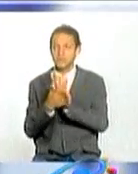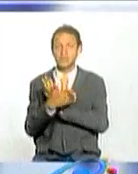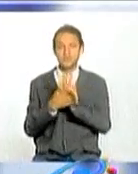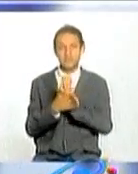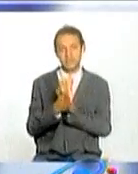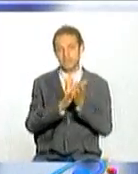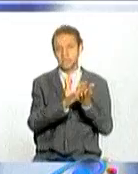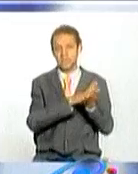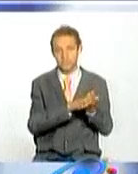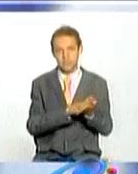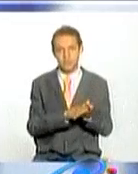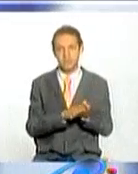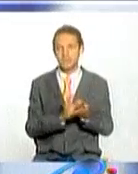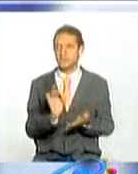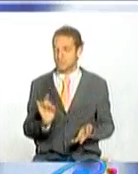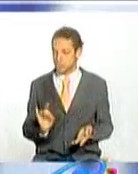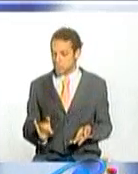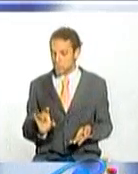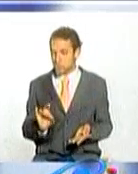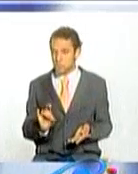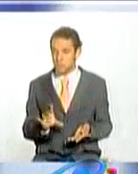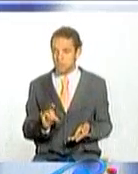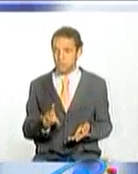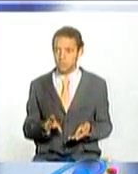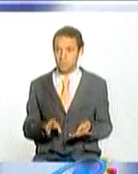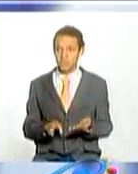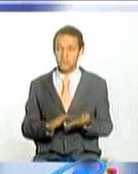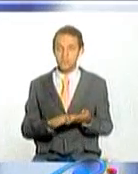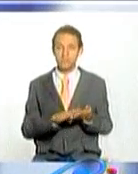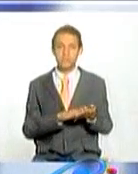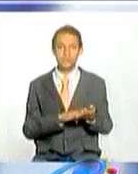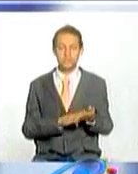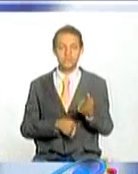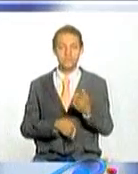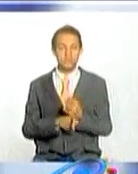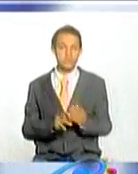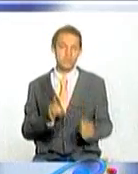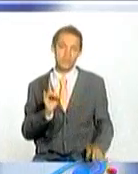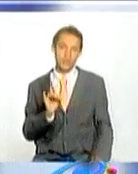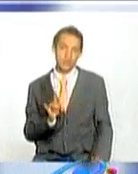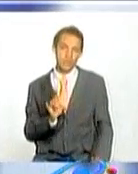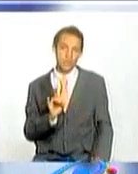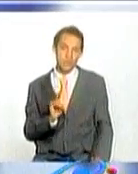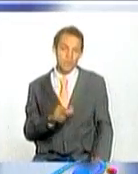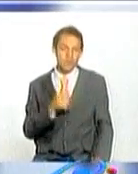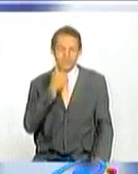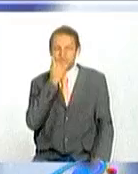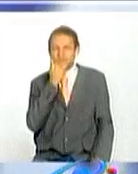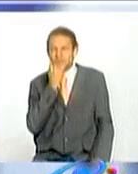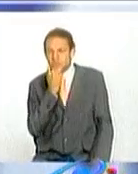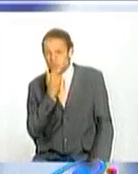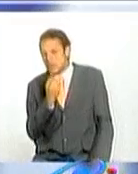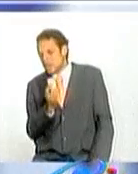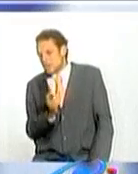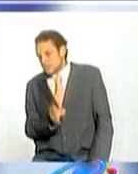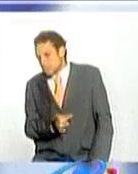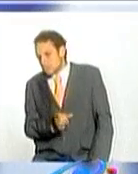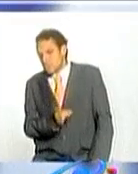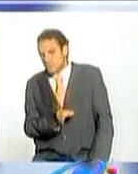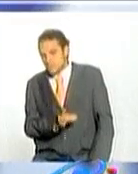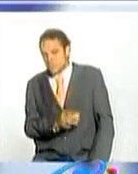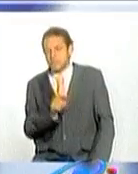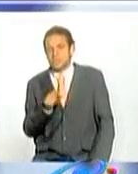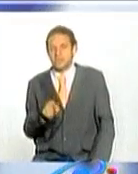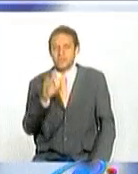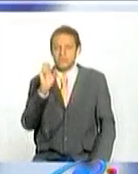muy frecuente, sobre todo cuando lo acusan que es un dolor muy intenso hacia los días de la menstruación, es en el caso de la